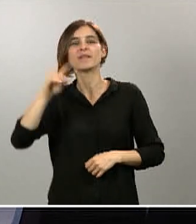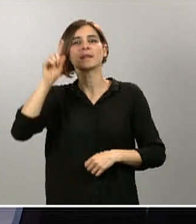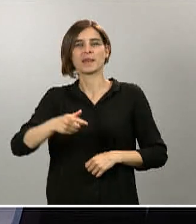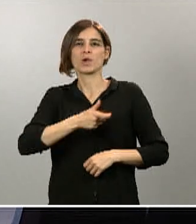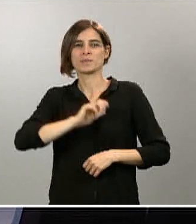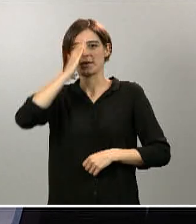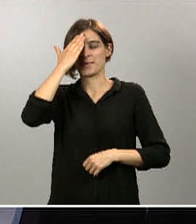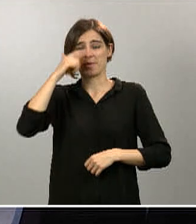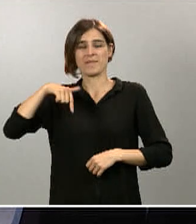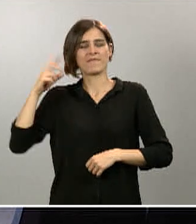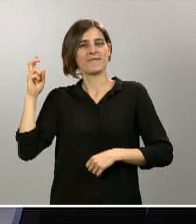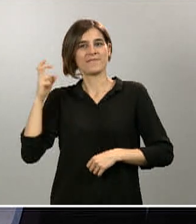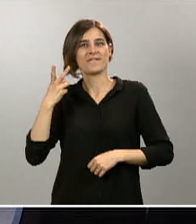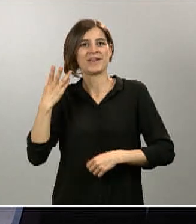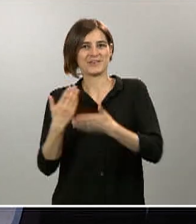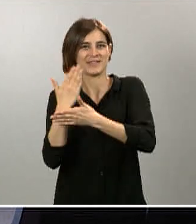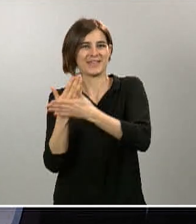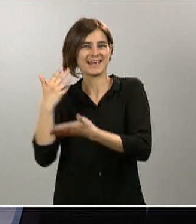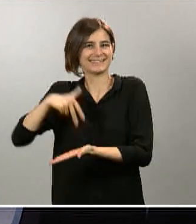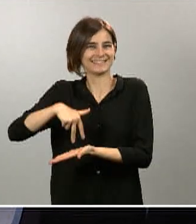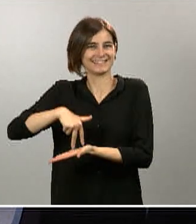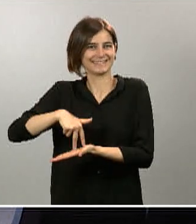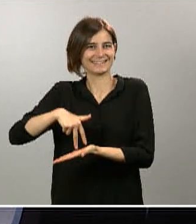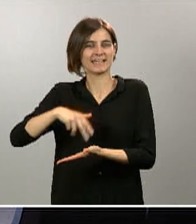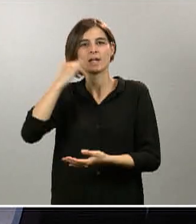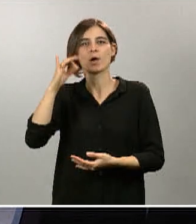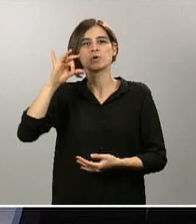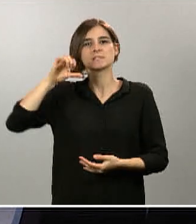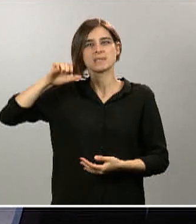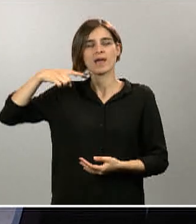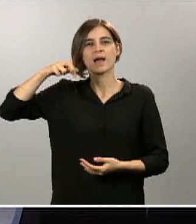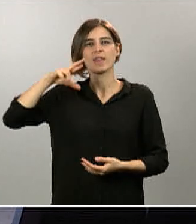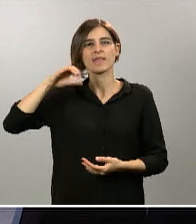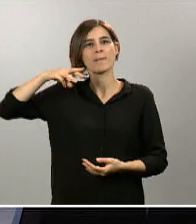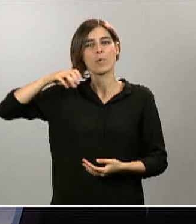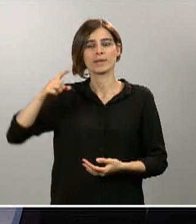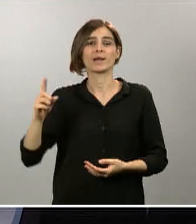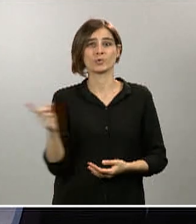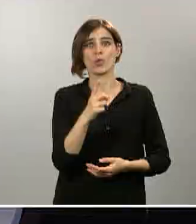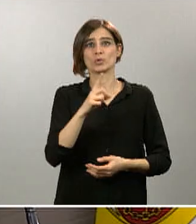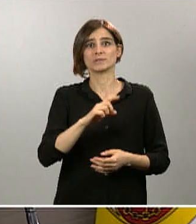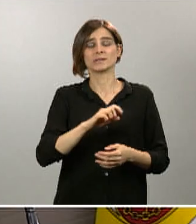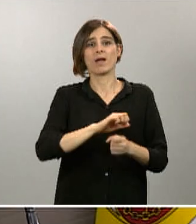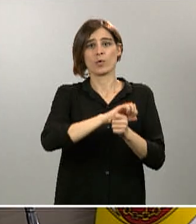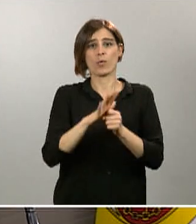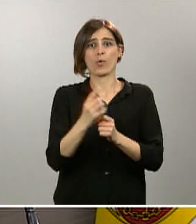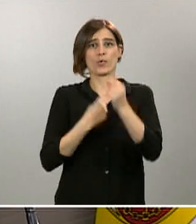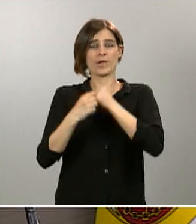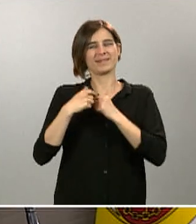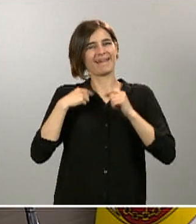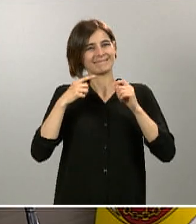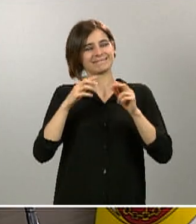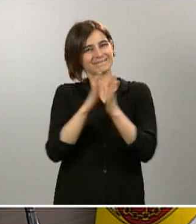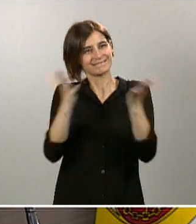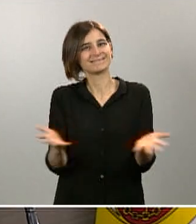días, José García Molina, que se encuentran aquejados por el coronavirus, para que se recuperen de la misma manera que el doctor Simón. Y al doctor